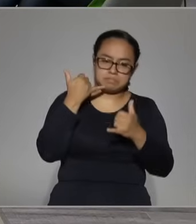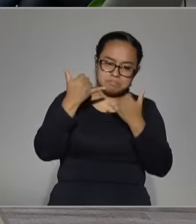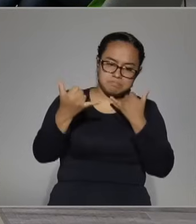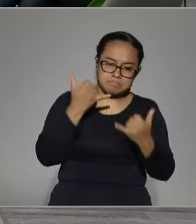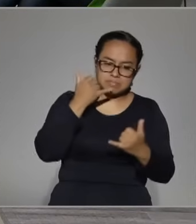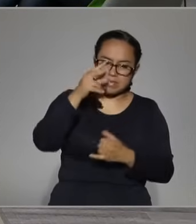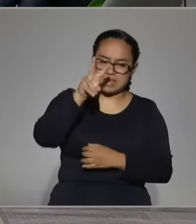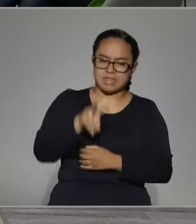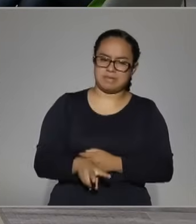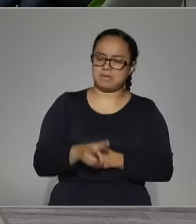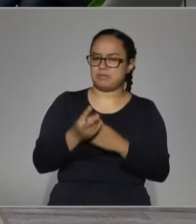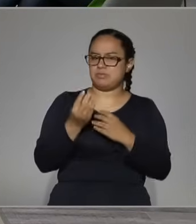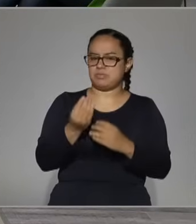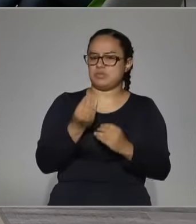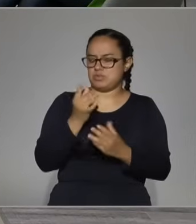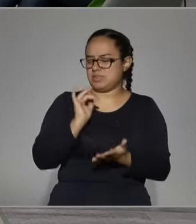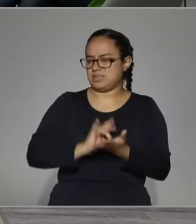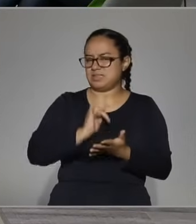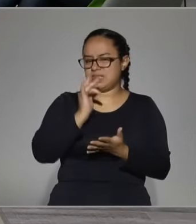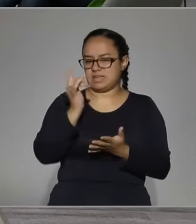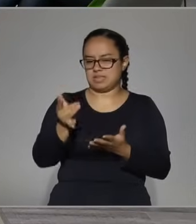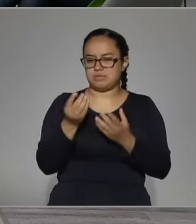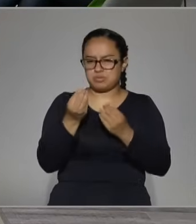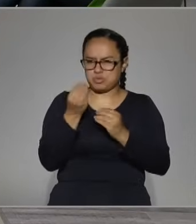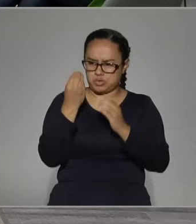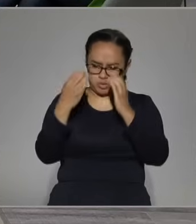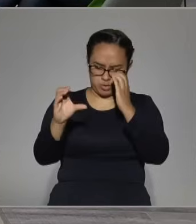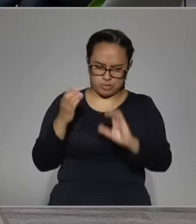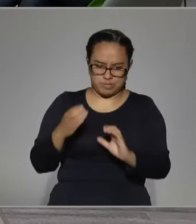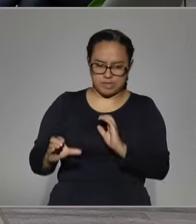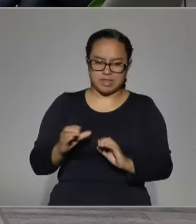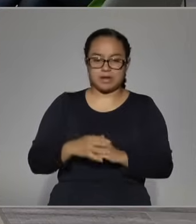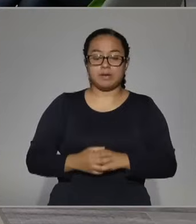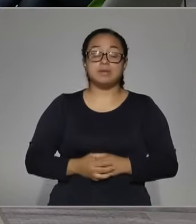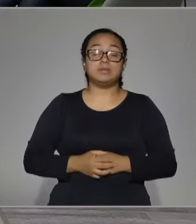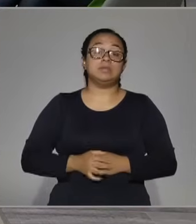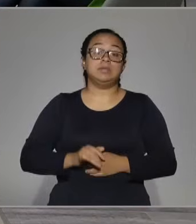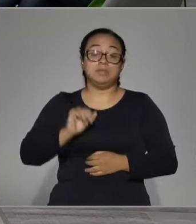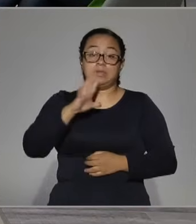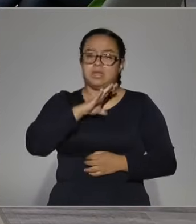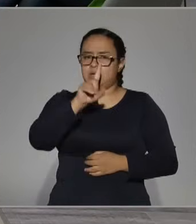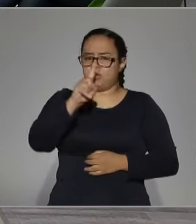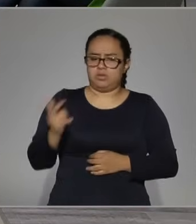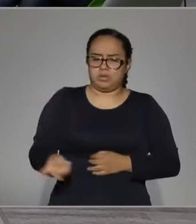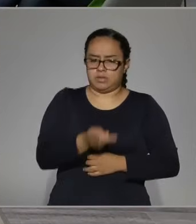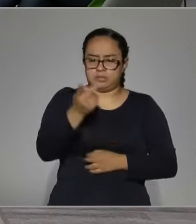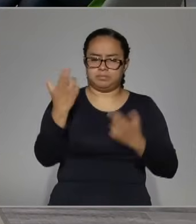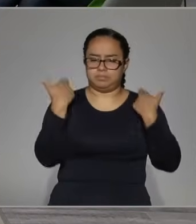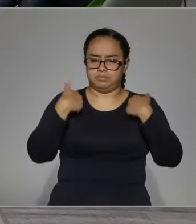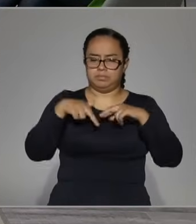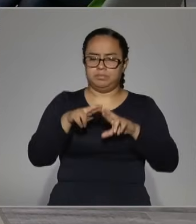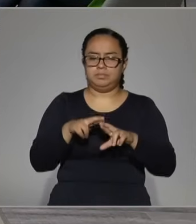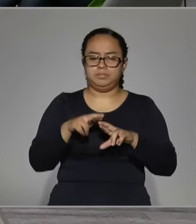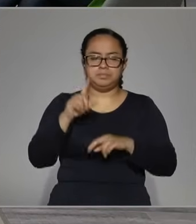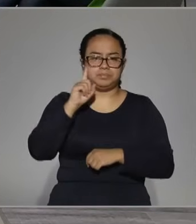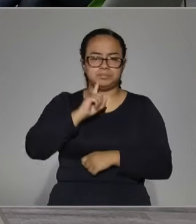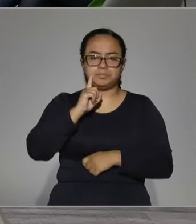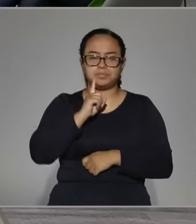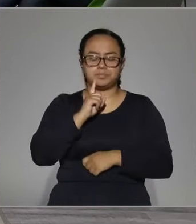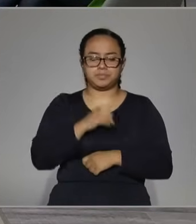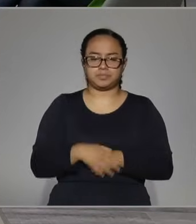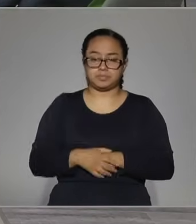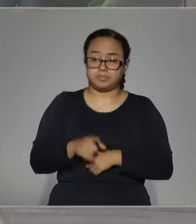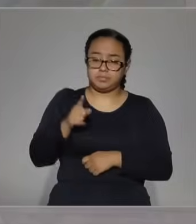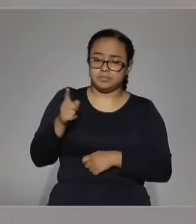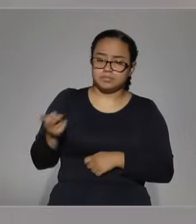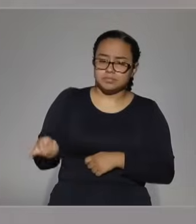De verdad agradecemos mucho tantos y tantos comentarios que hay. De hecho, tenemos una pregunta de una maestra que justo